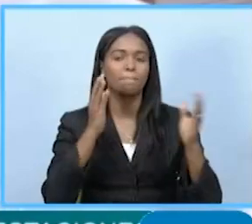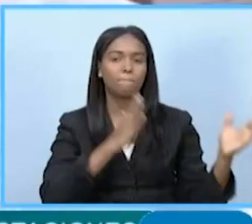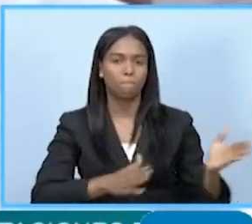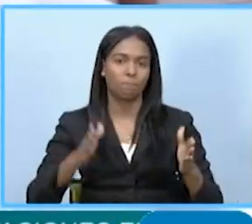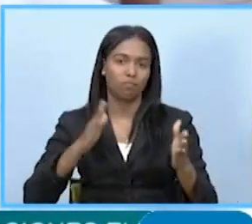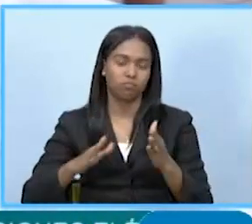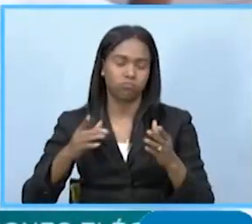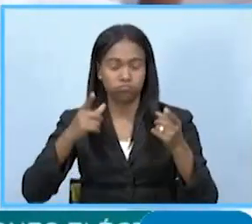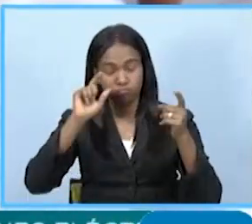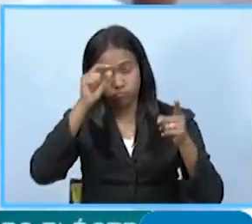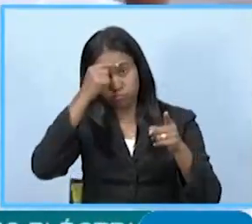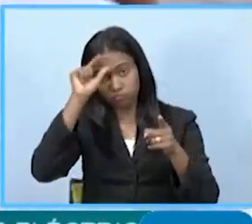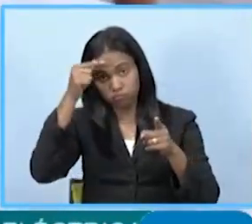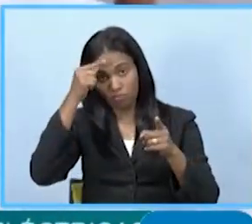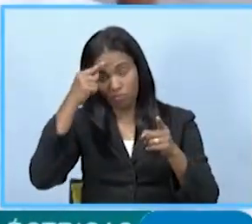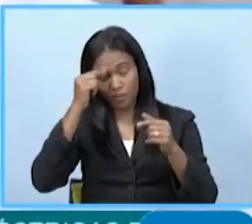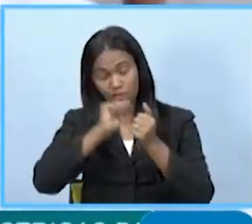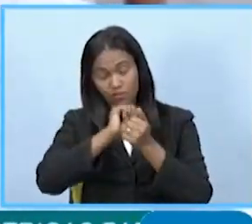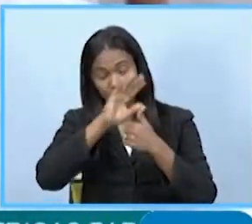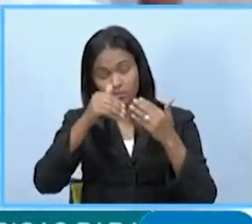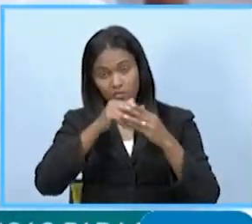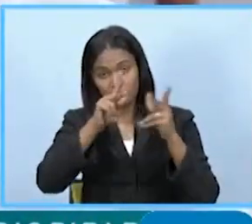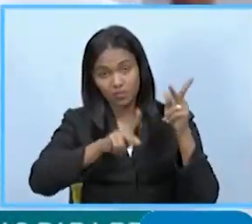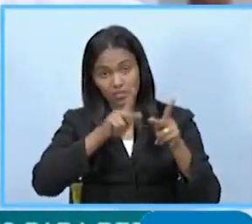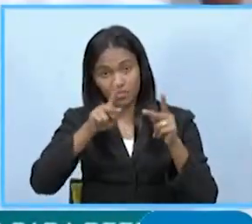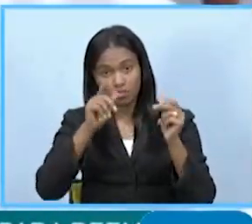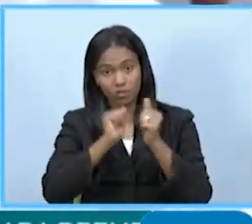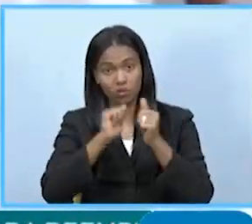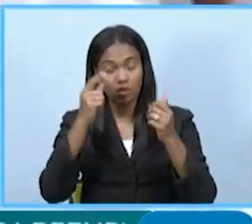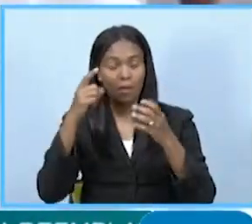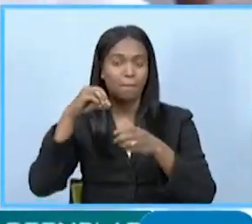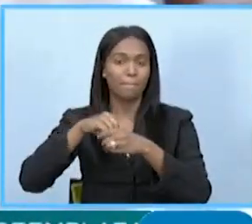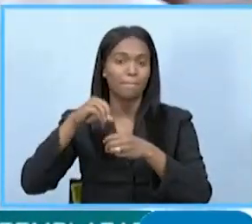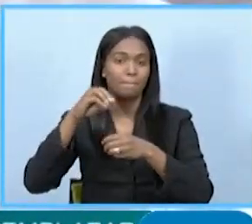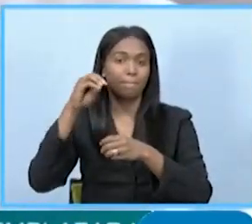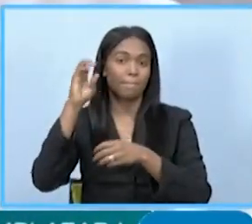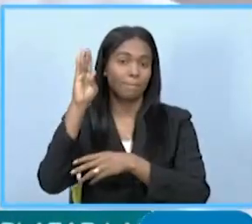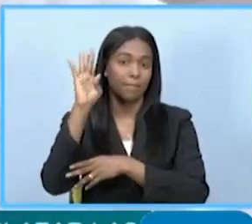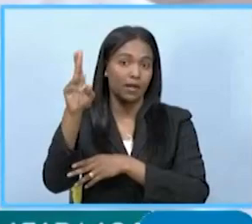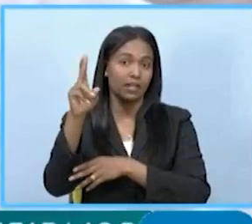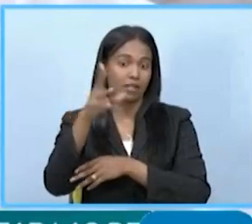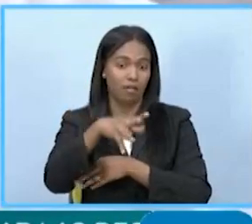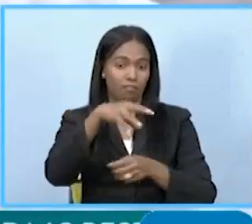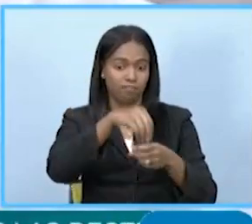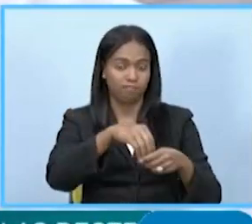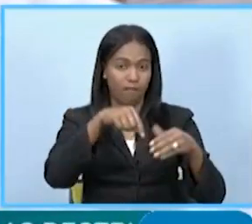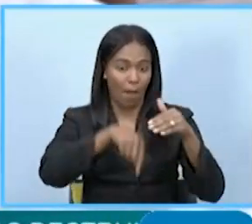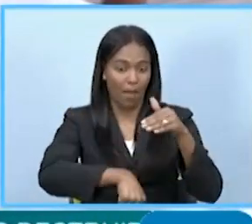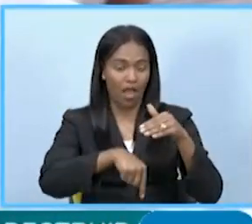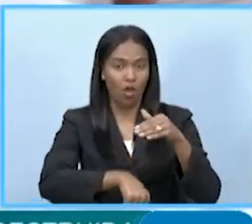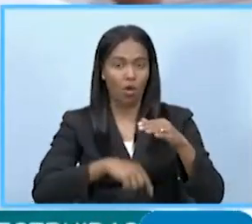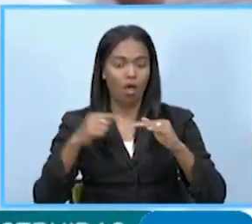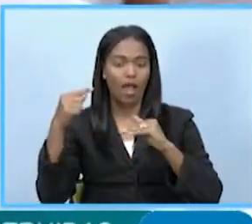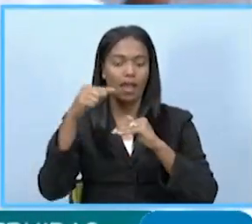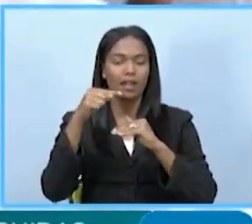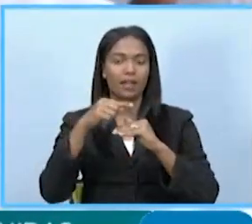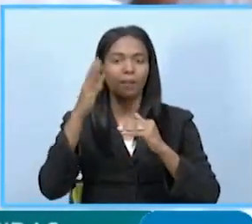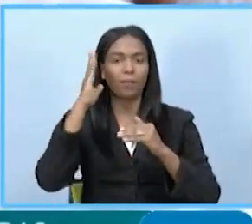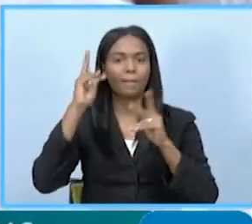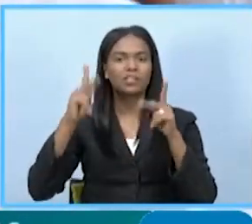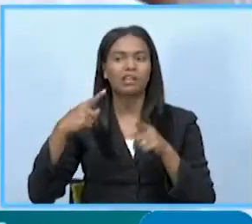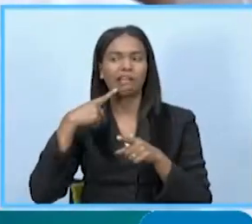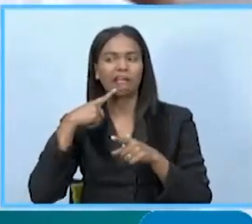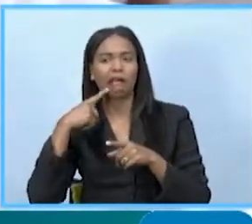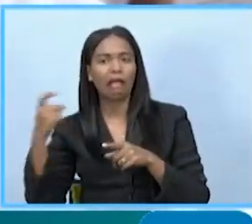procesos gubernamentales de todos los ciudadanos, con un banco de reserva abajo, con un centro de rehabilitación completamente